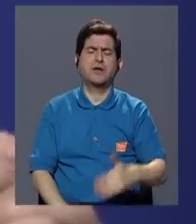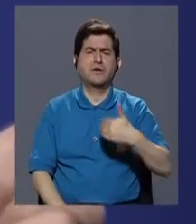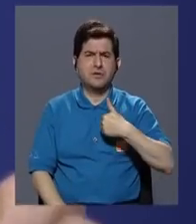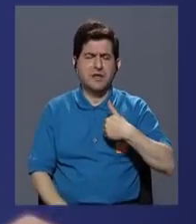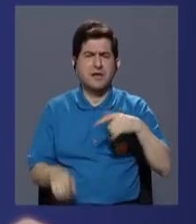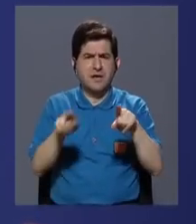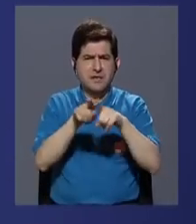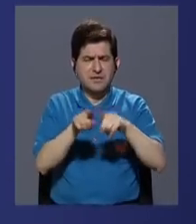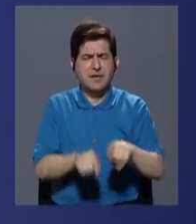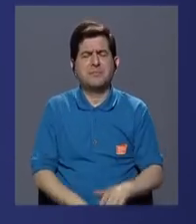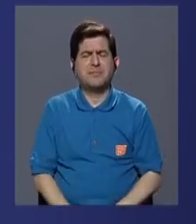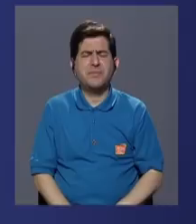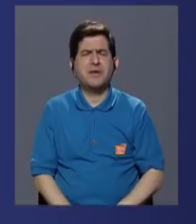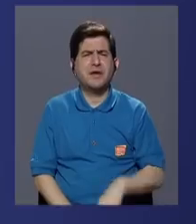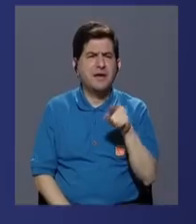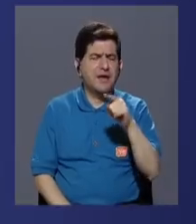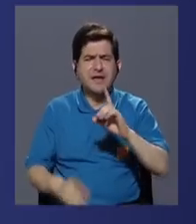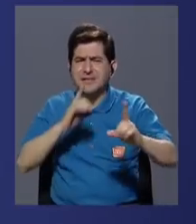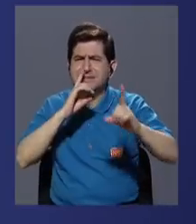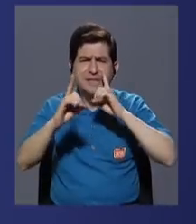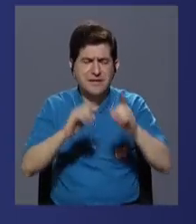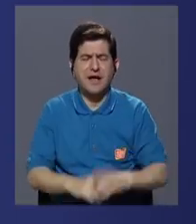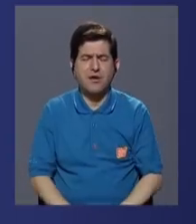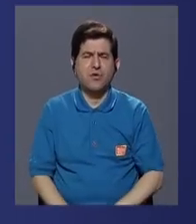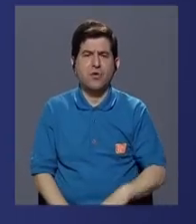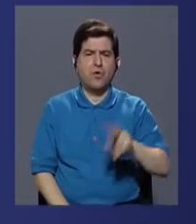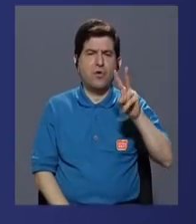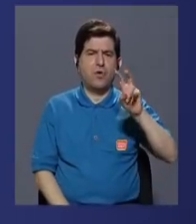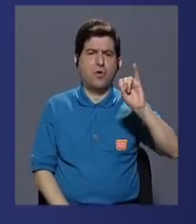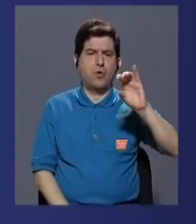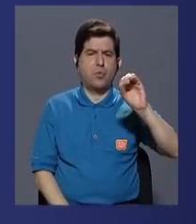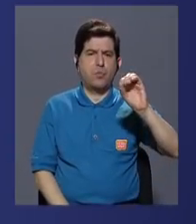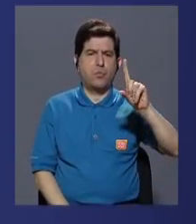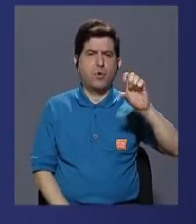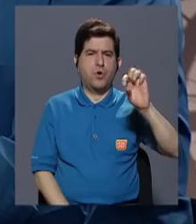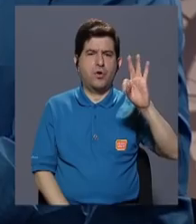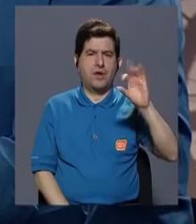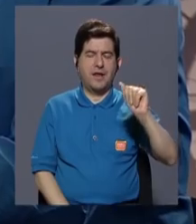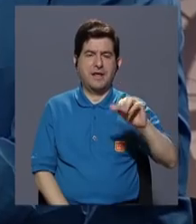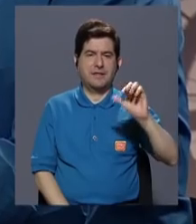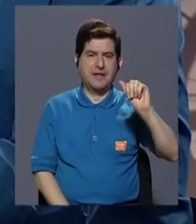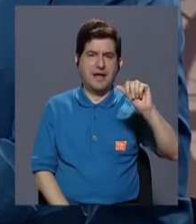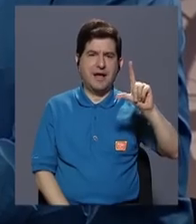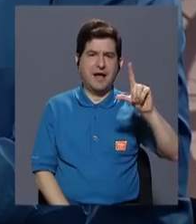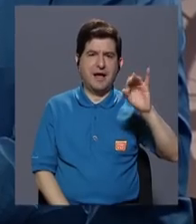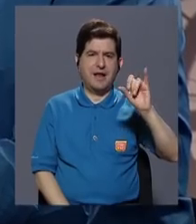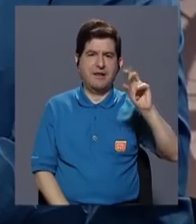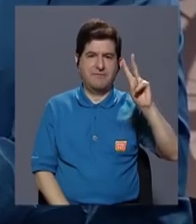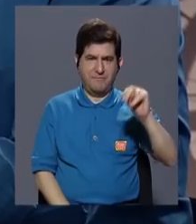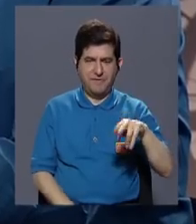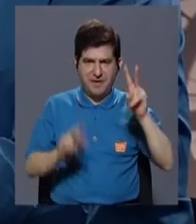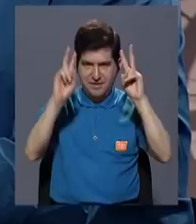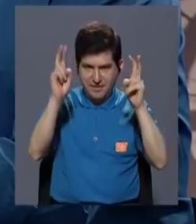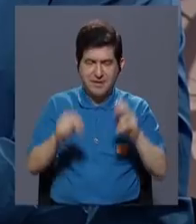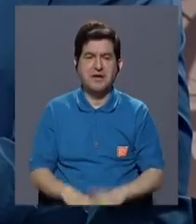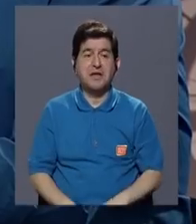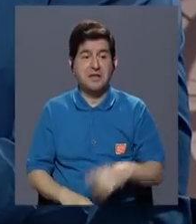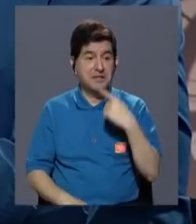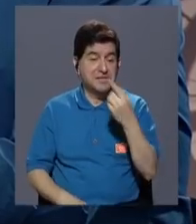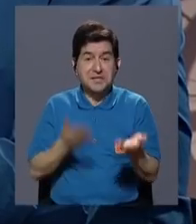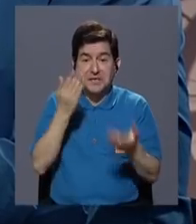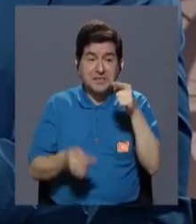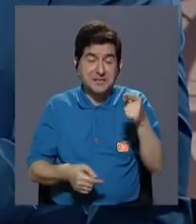fin teníamos siempre tuvimos como ese diálogo con violeta el fin que decíamos que de repente violeta podría ir a bailar con la gacela en algún momento